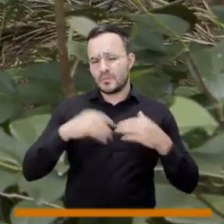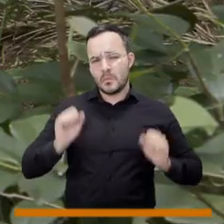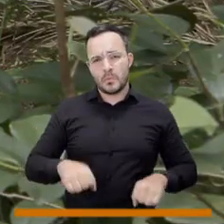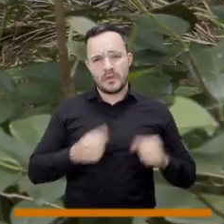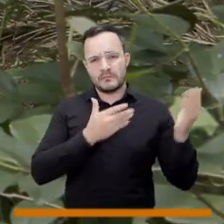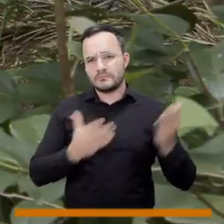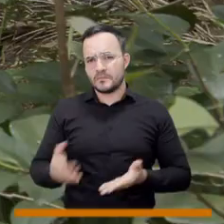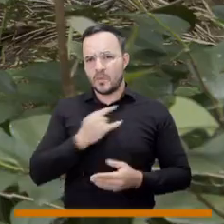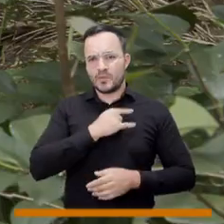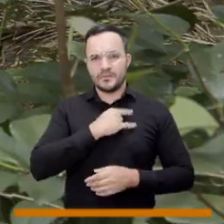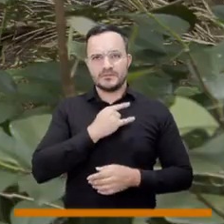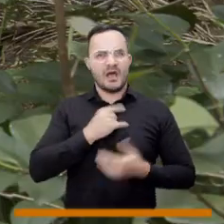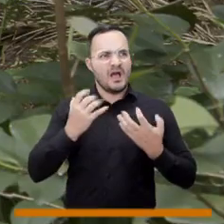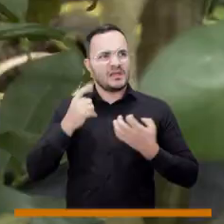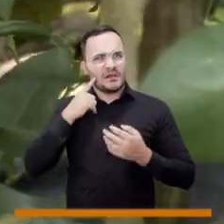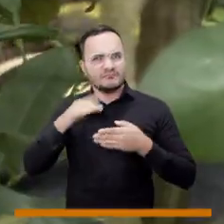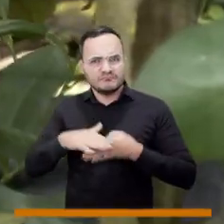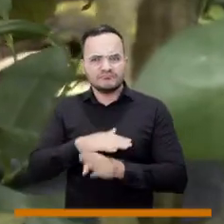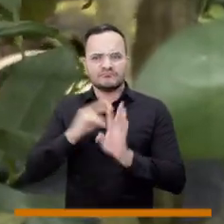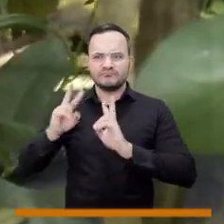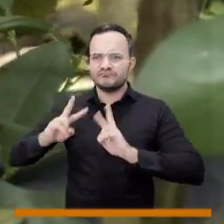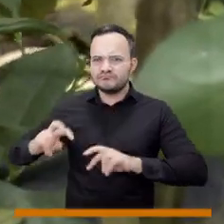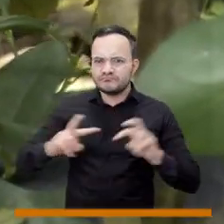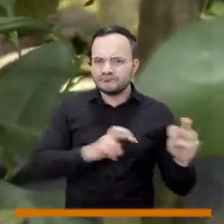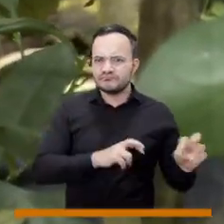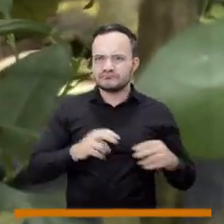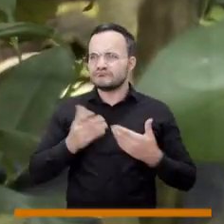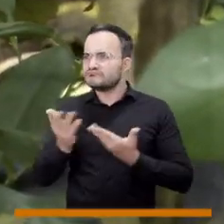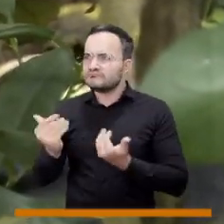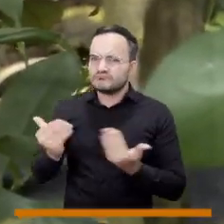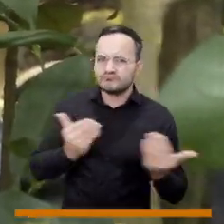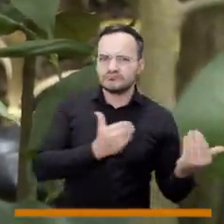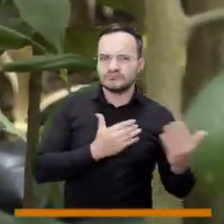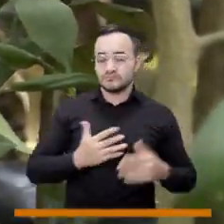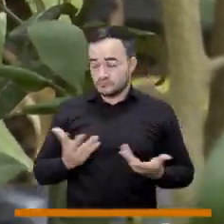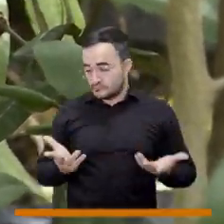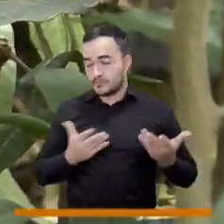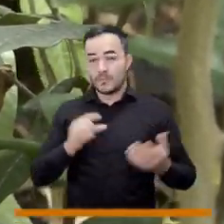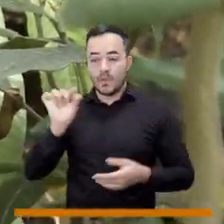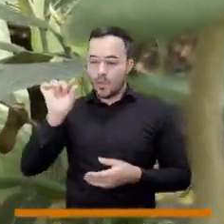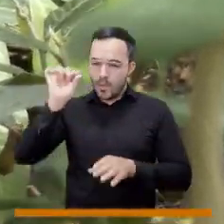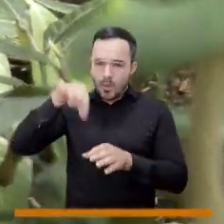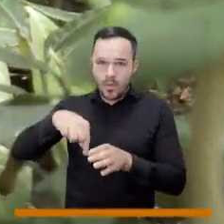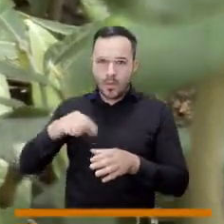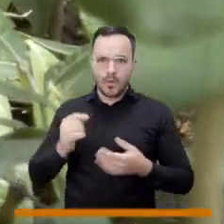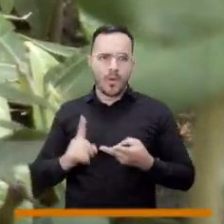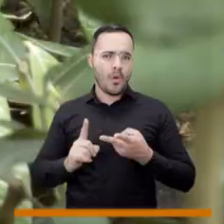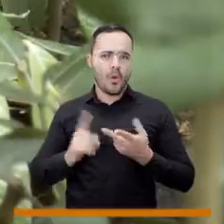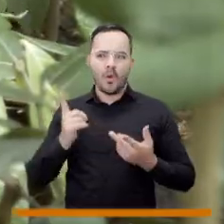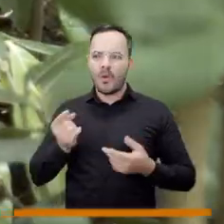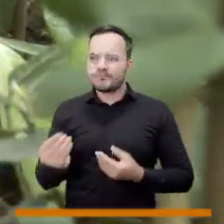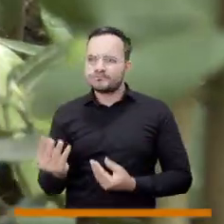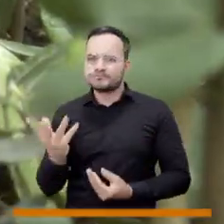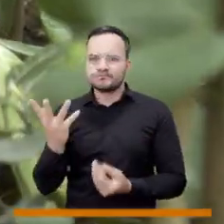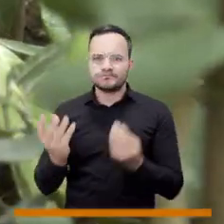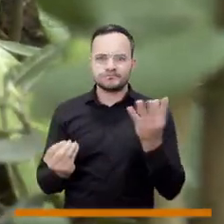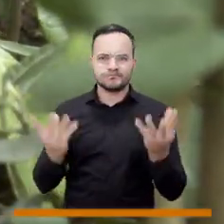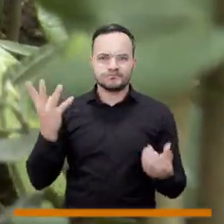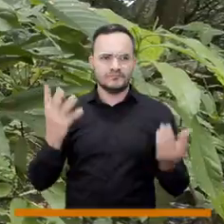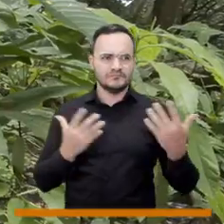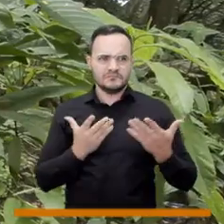universidad hacer una investigación forestal a aprender muchísimas cosas sobre manejos de semillas y